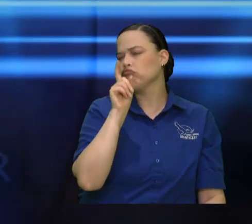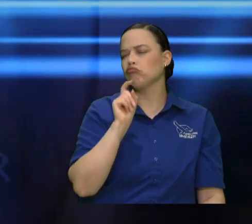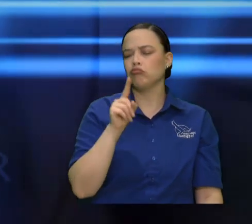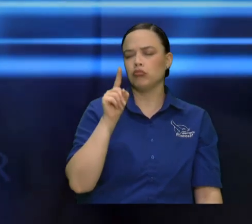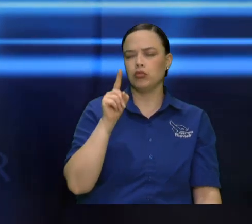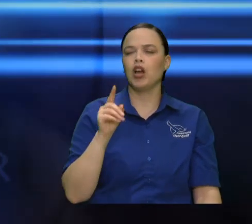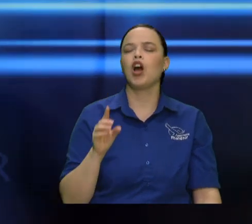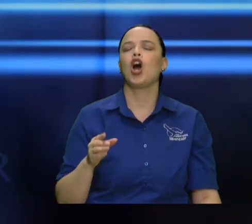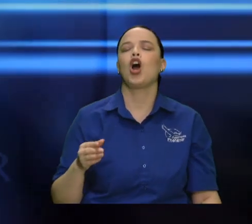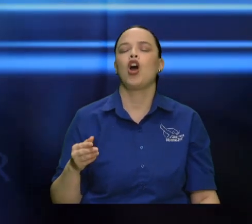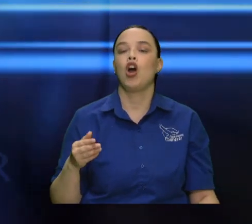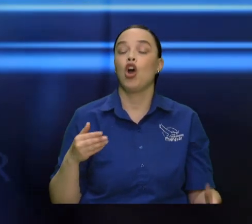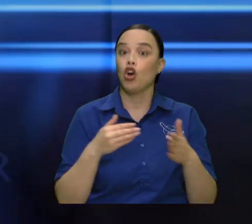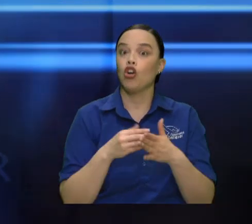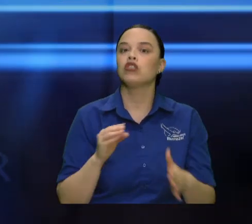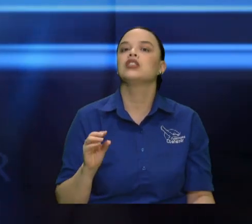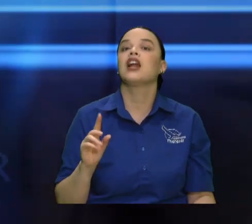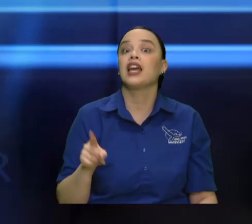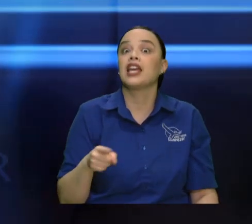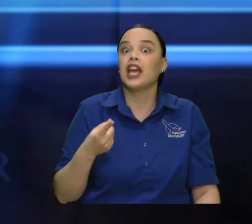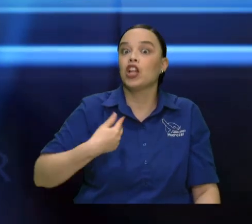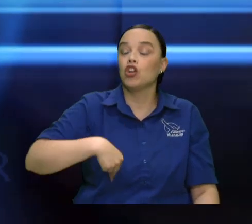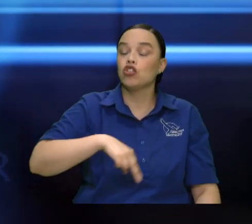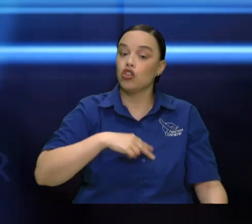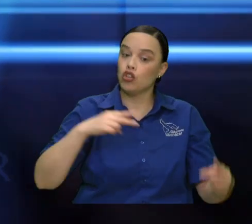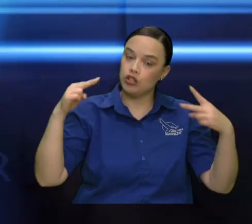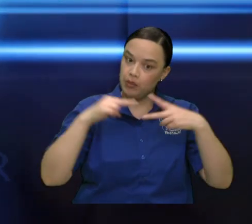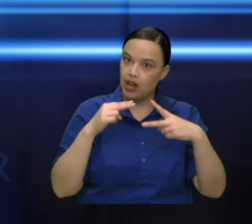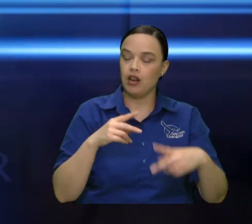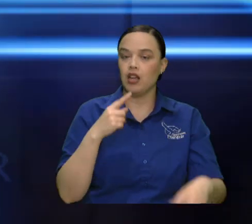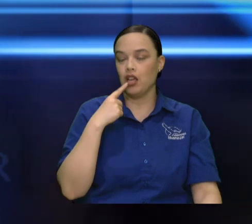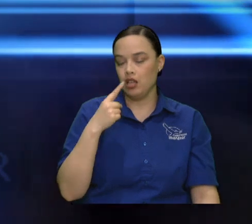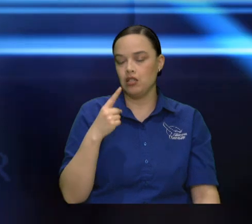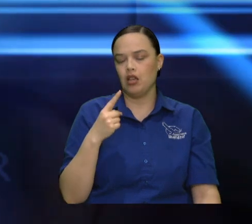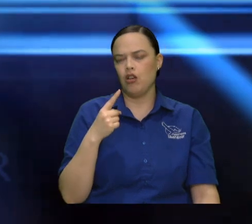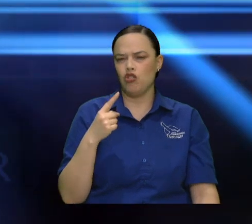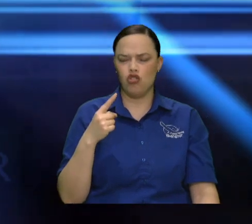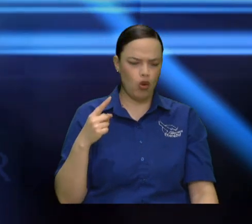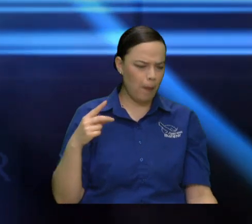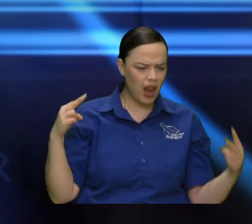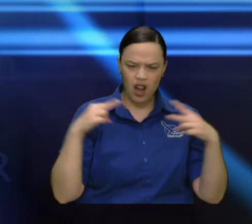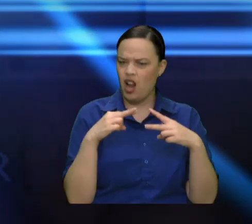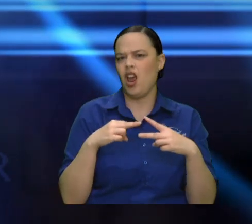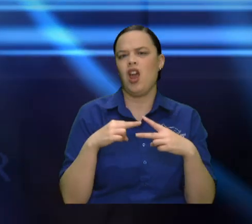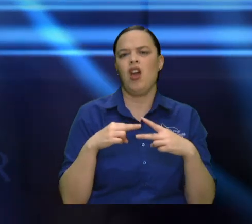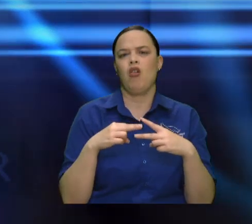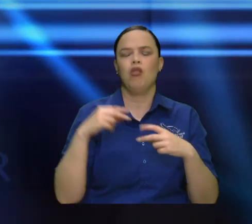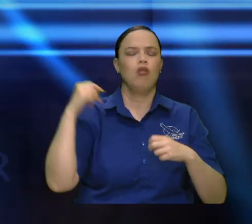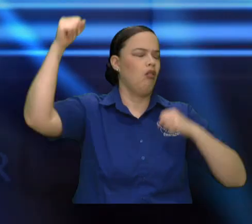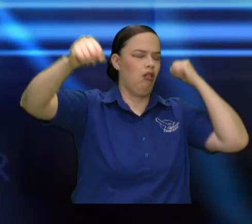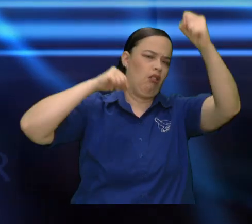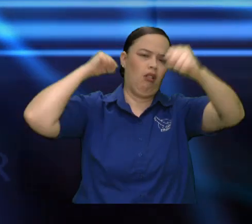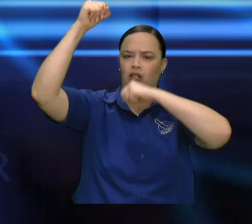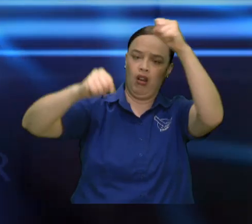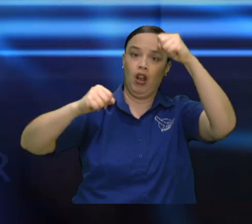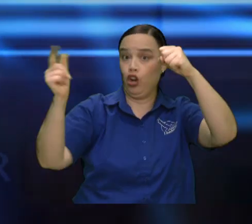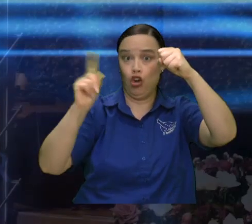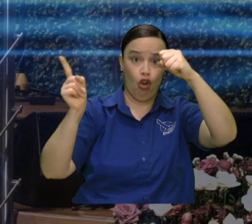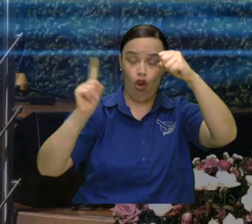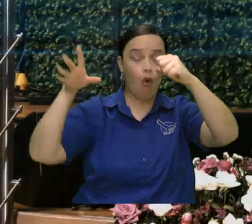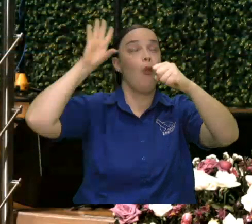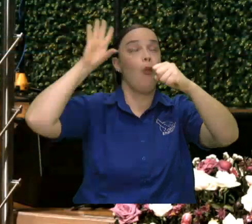apóstol pablo decía yo peleo no como dando golpes al aire porque porque conocía a sus enemigos